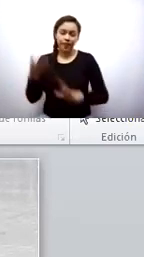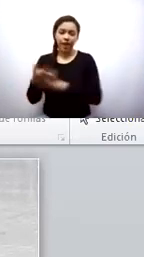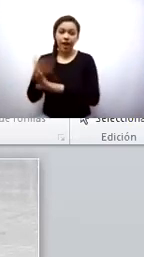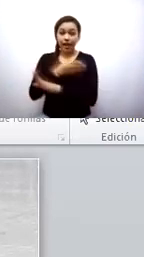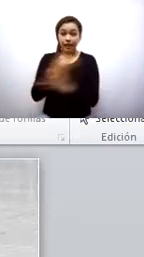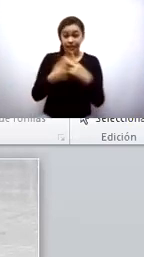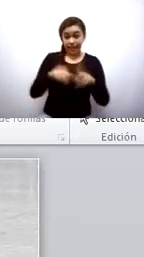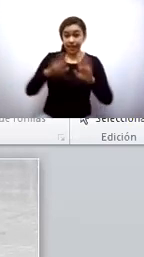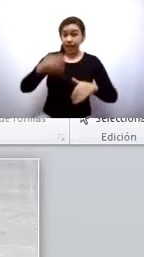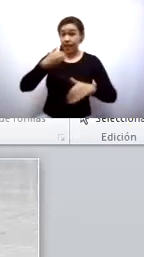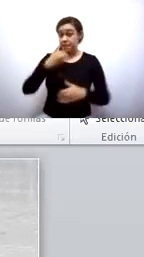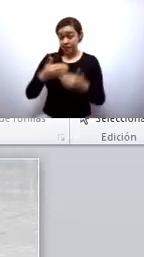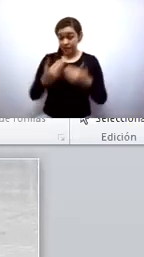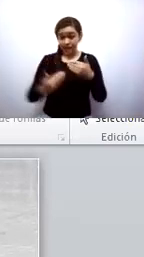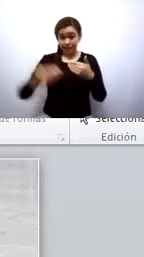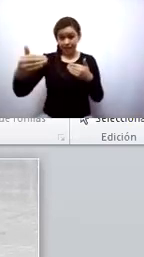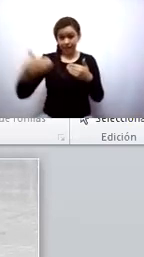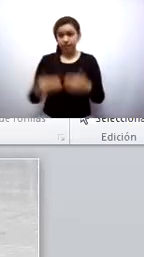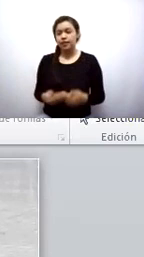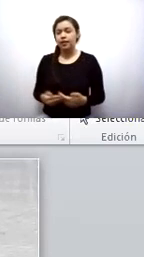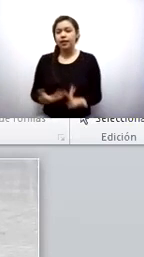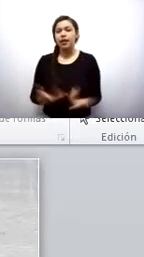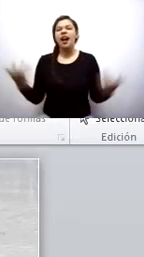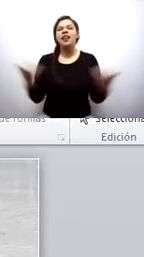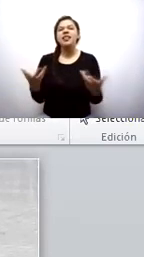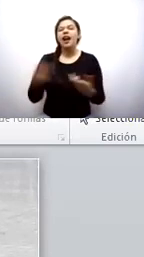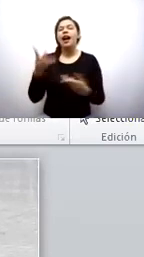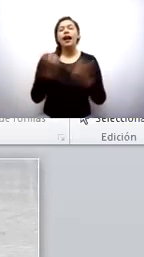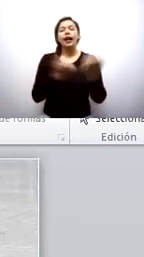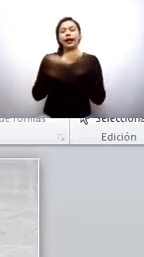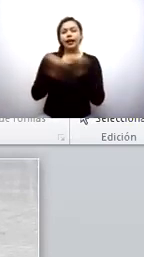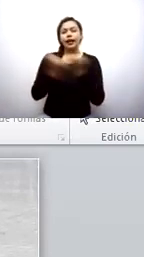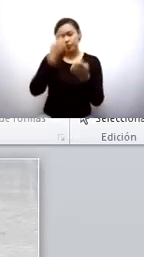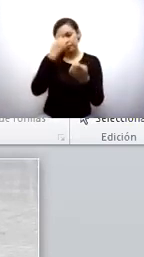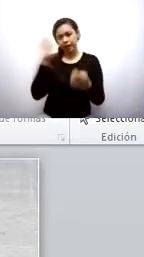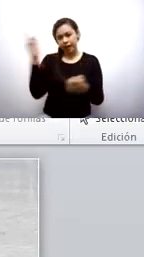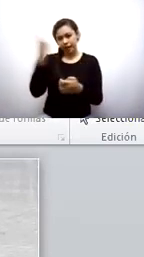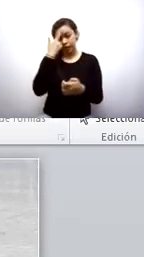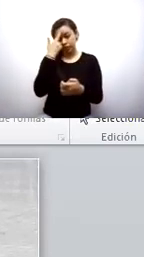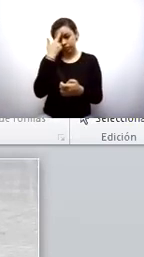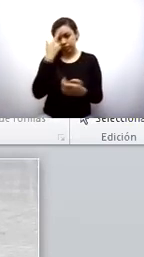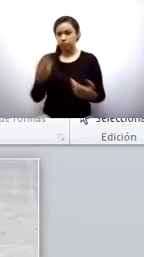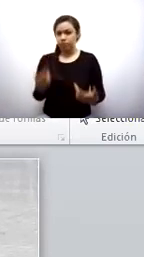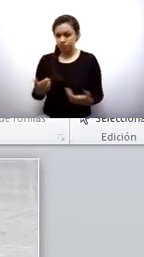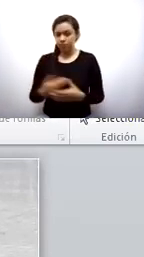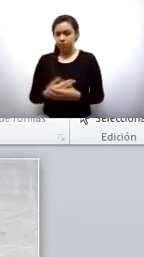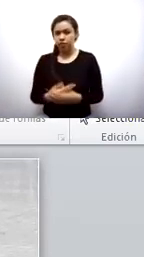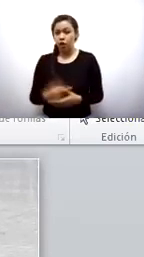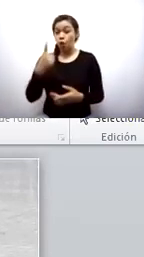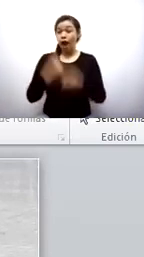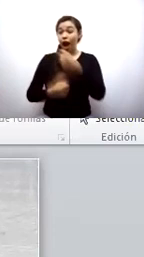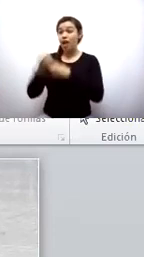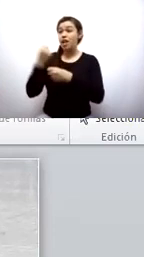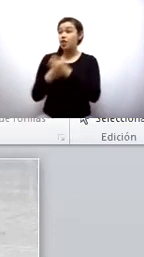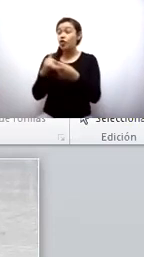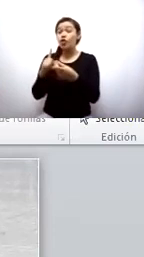lleno con el contenido, hagamos ese pequeño ejercicio de recordatorio. Estábamos hace un año. ¿Qué era